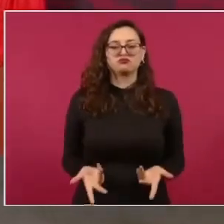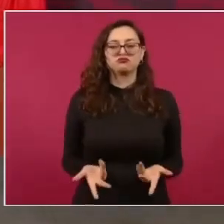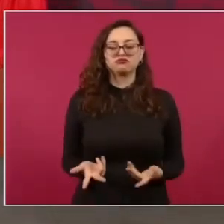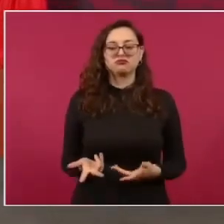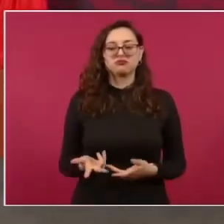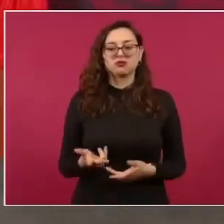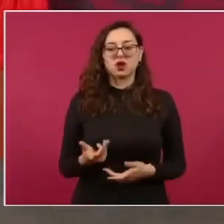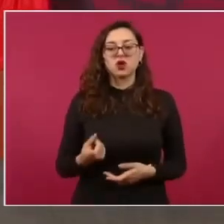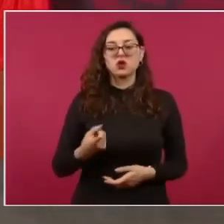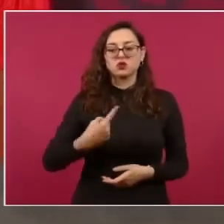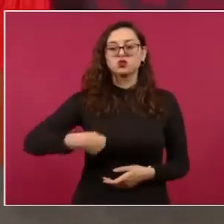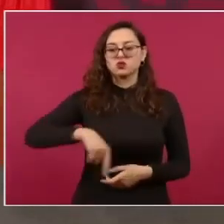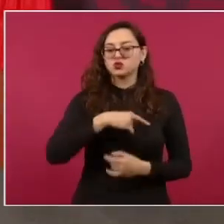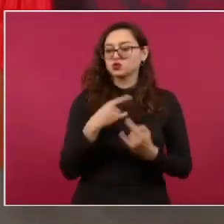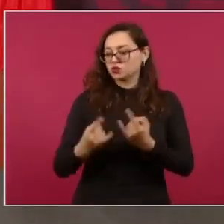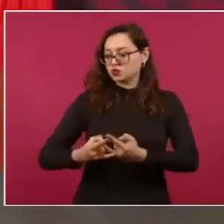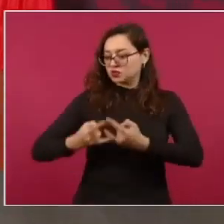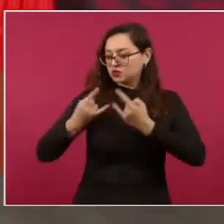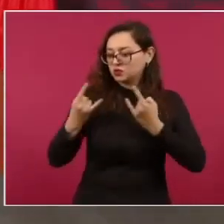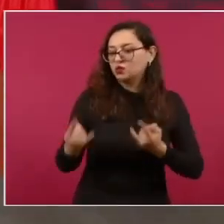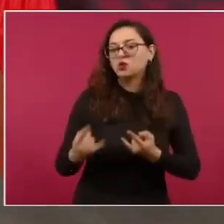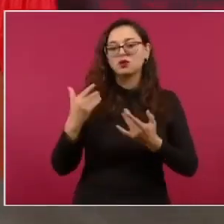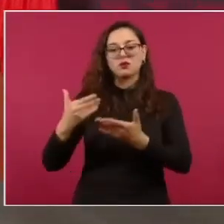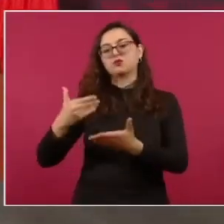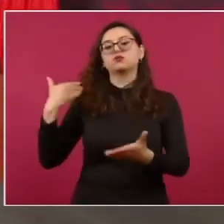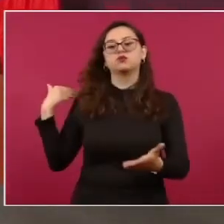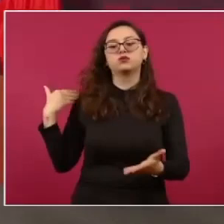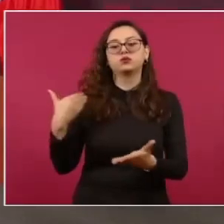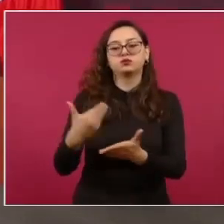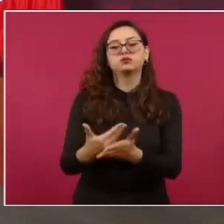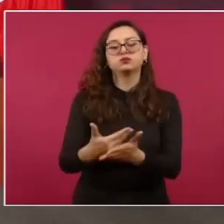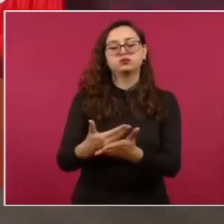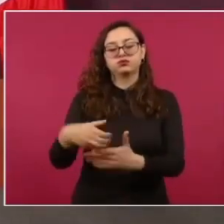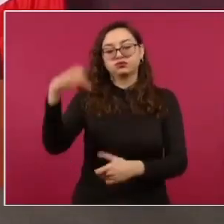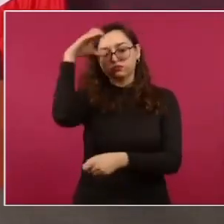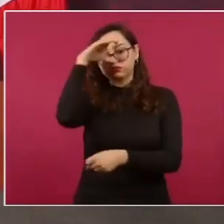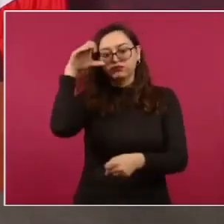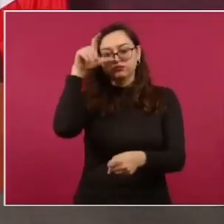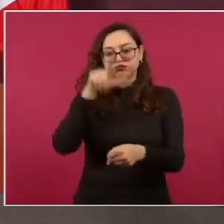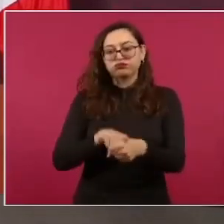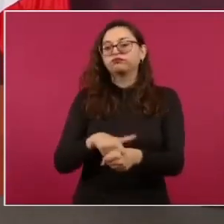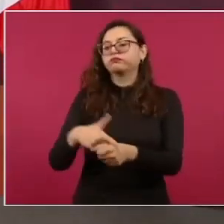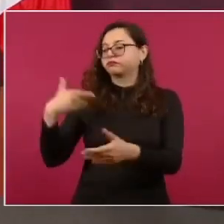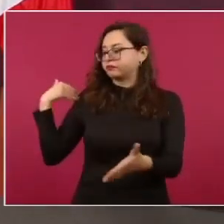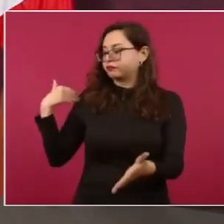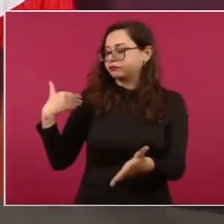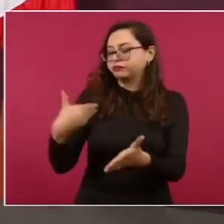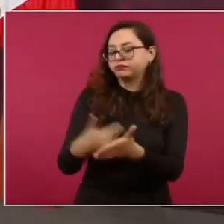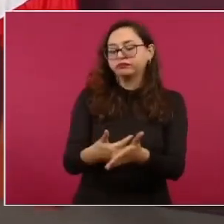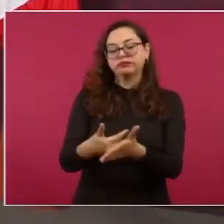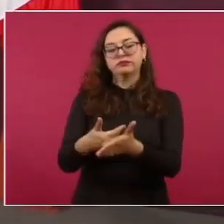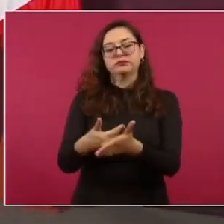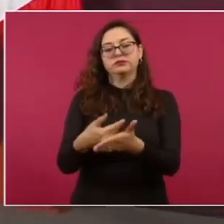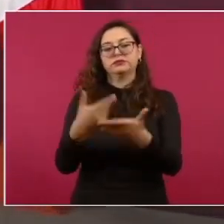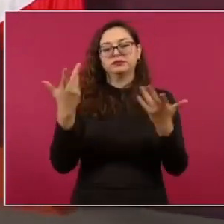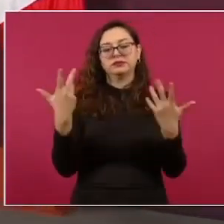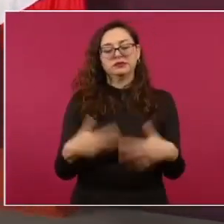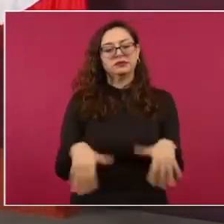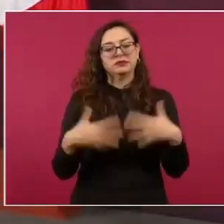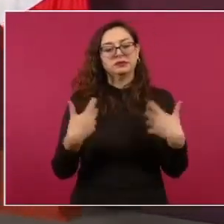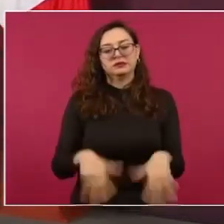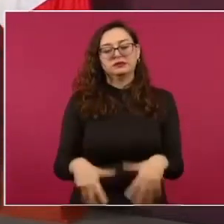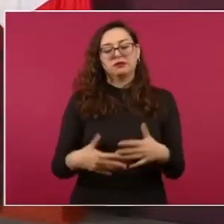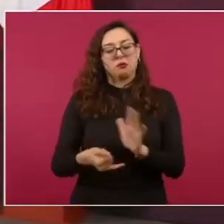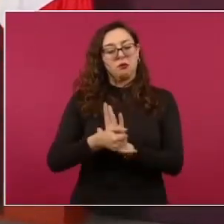nuestra historia cultural. México tiene raíces